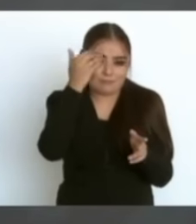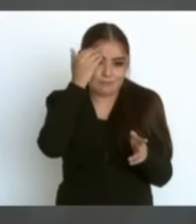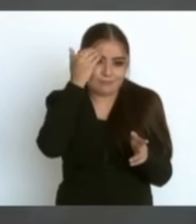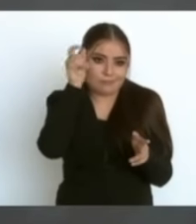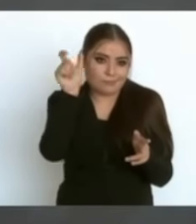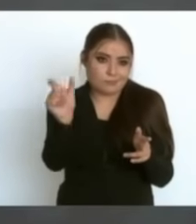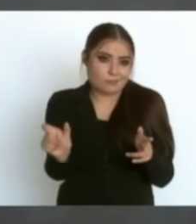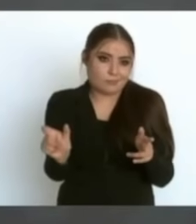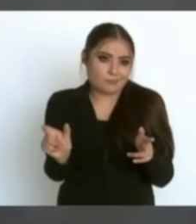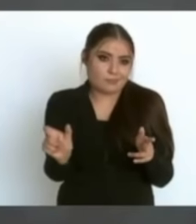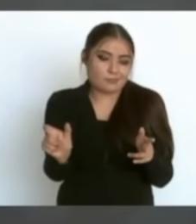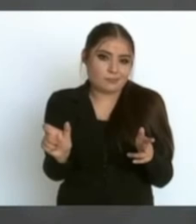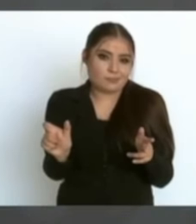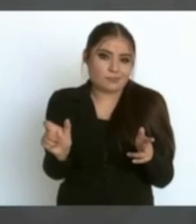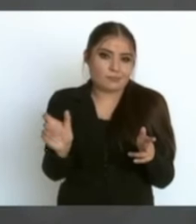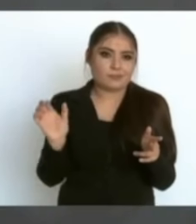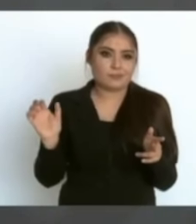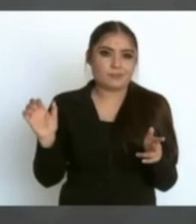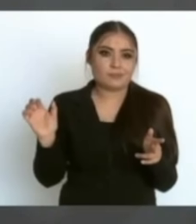nuestros